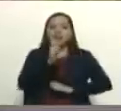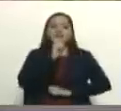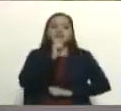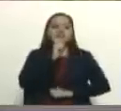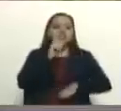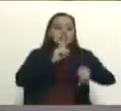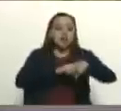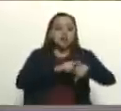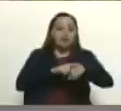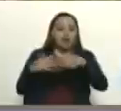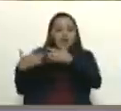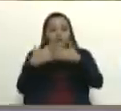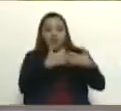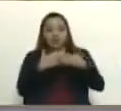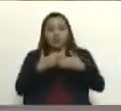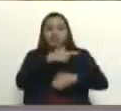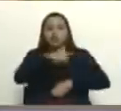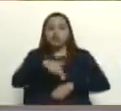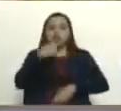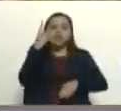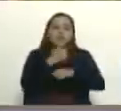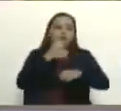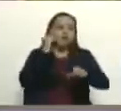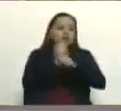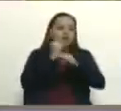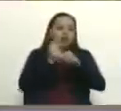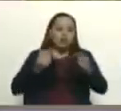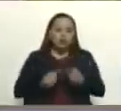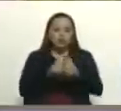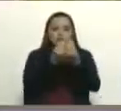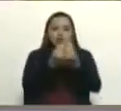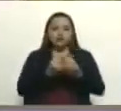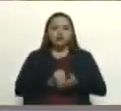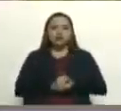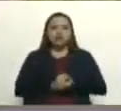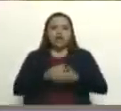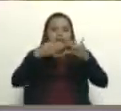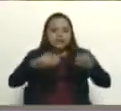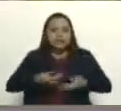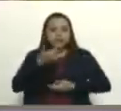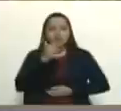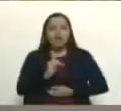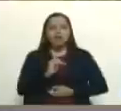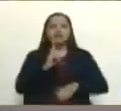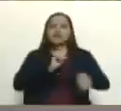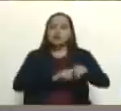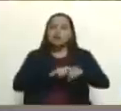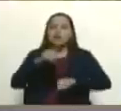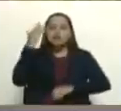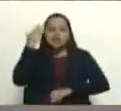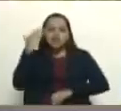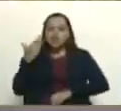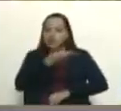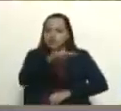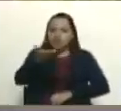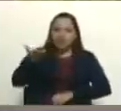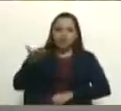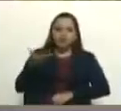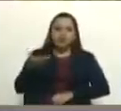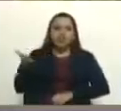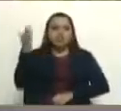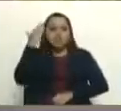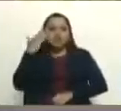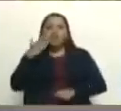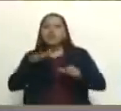de las batallas que nos correspondió librar juntas, siempre había un instante para saber de ustedes, para saber por